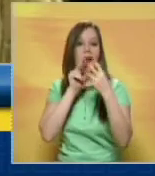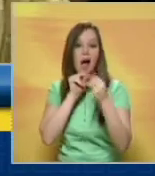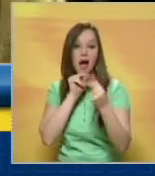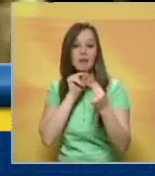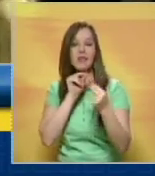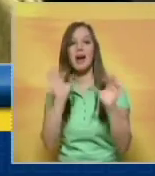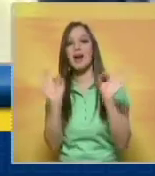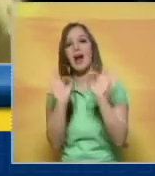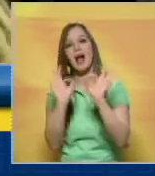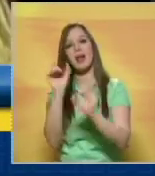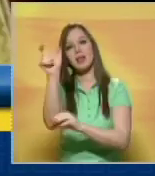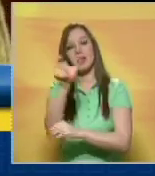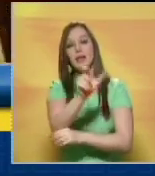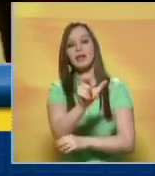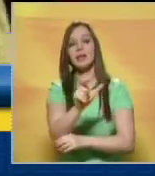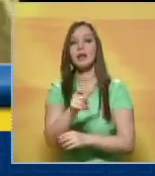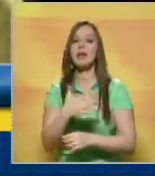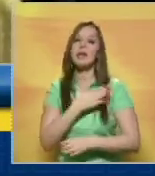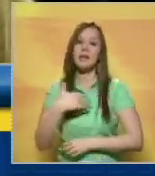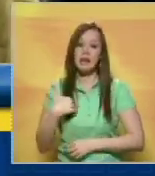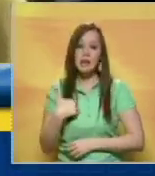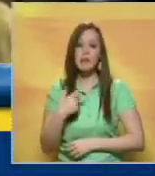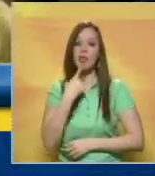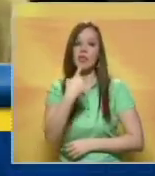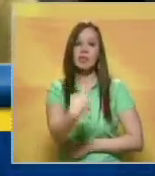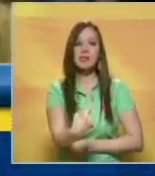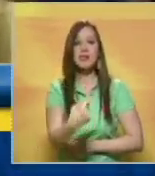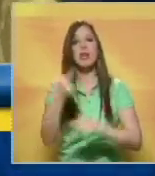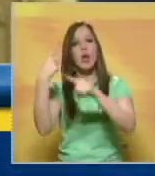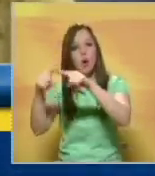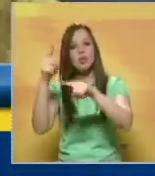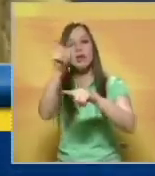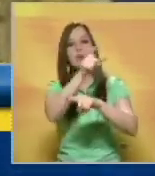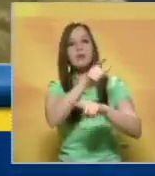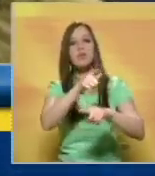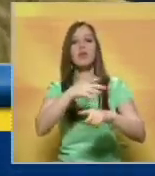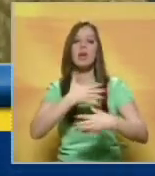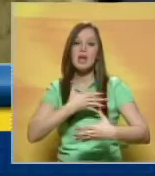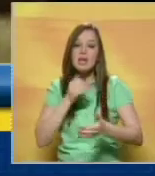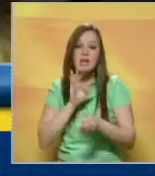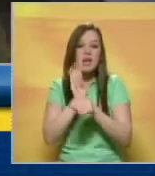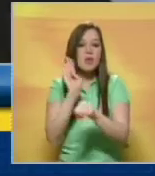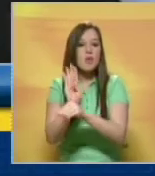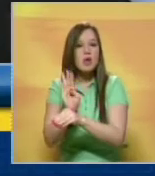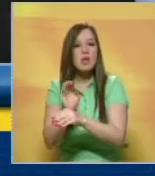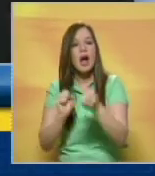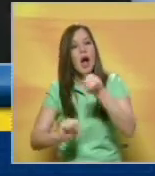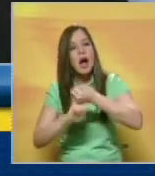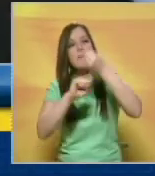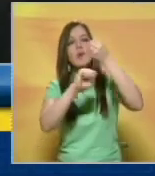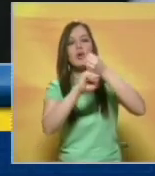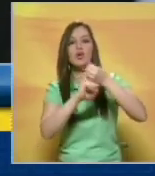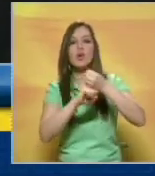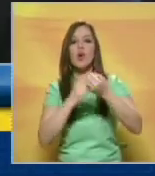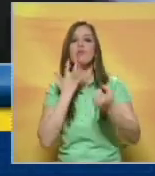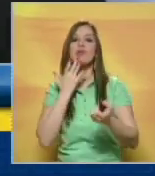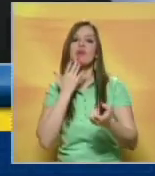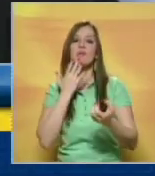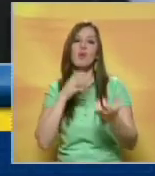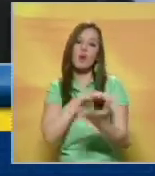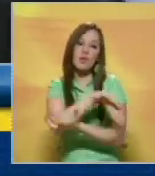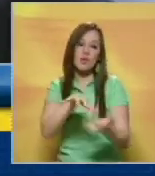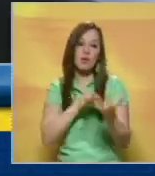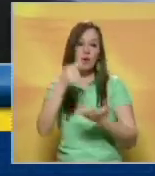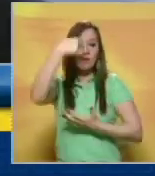nuestro deseo que tras la trágica muerte de Robin, otros encuentren la fortaleza y busquen el cuidado y apoyo que necesitan para tratar cualquier batalla que